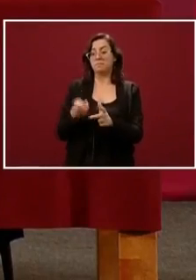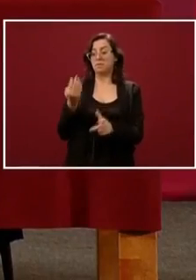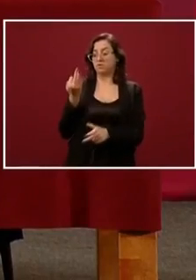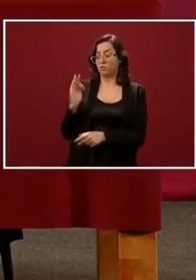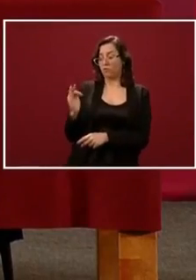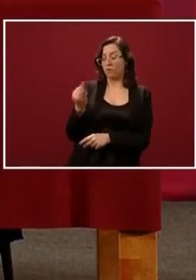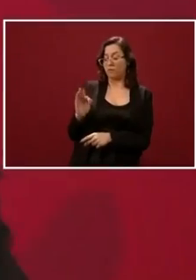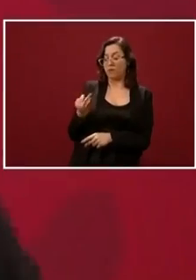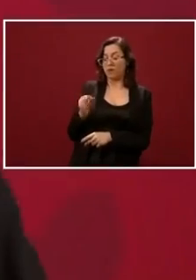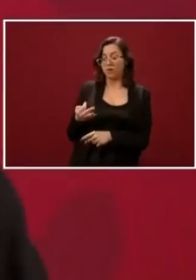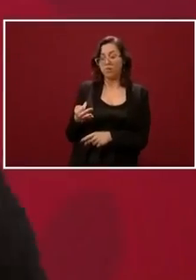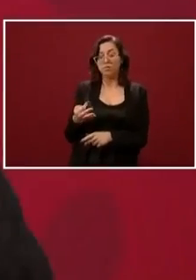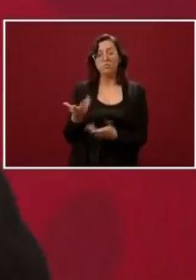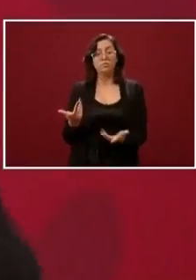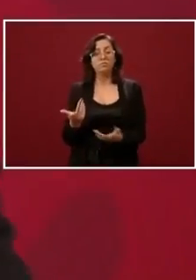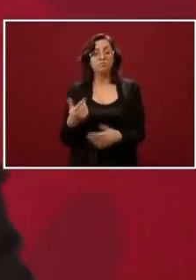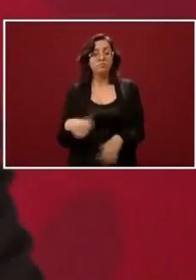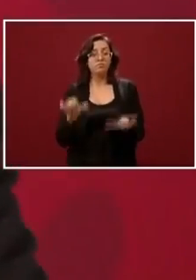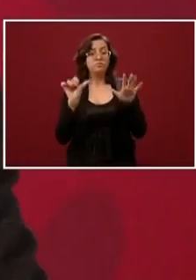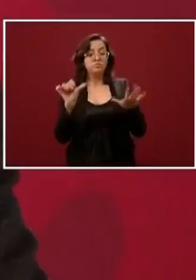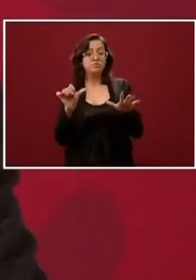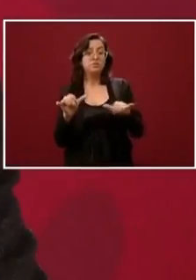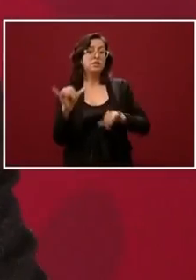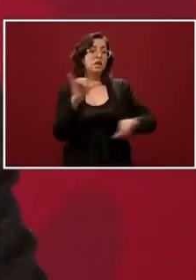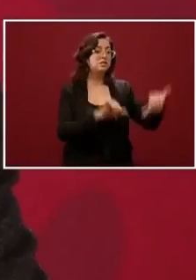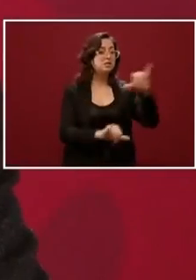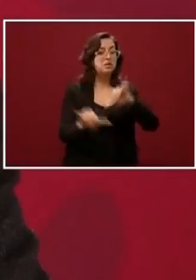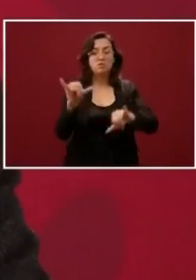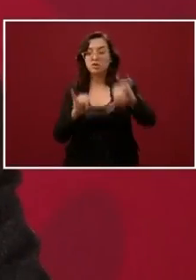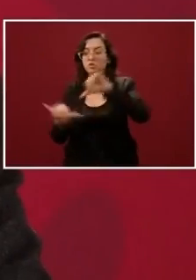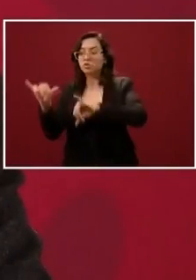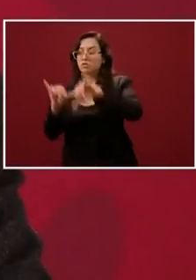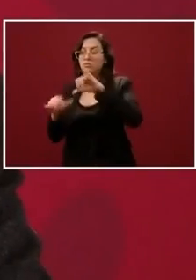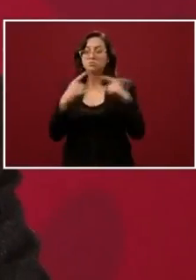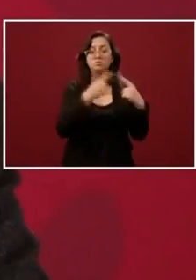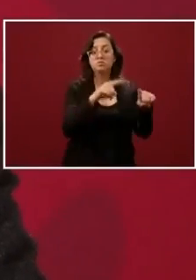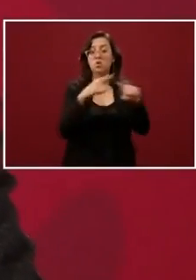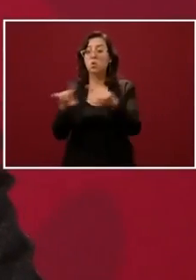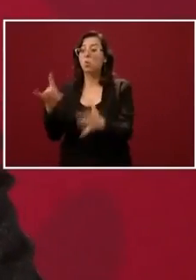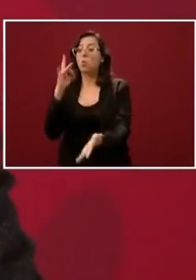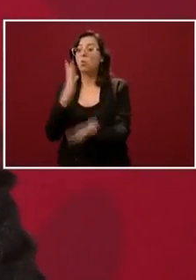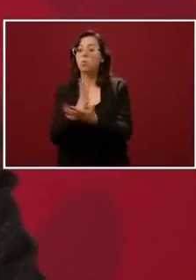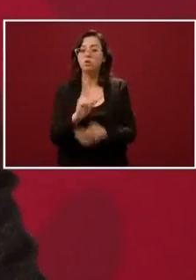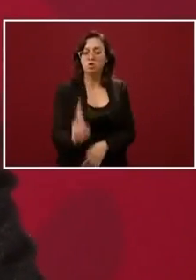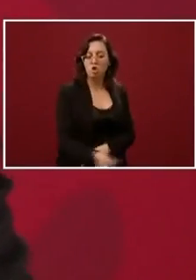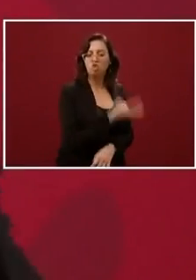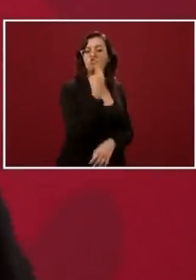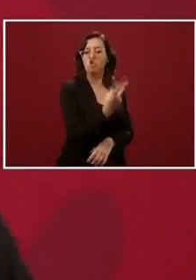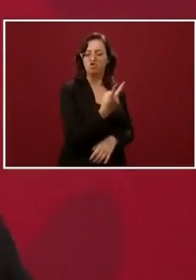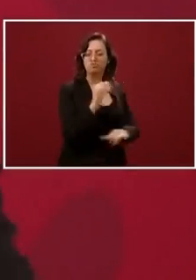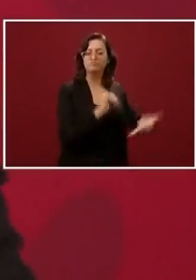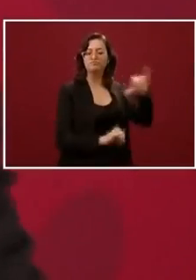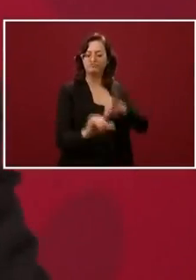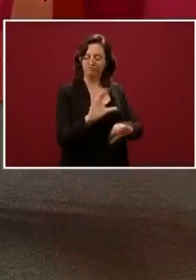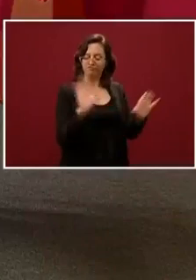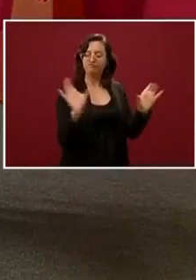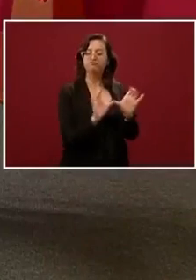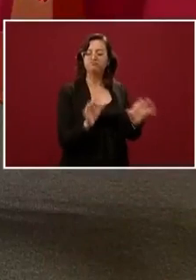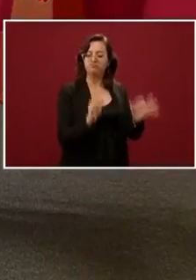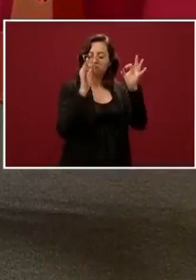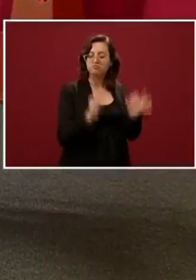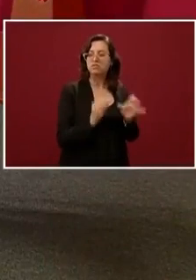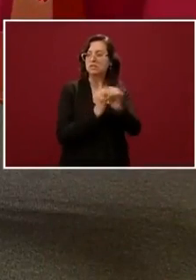febrero, solamente dos han demostrado tener la competencia técnica y satisfacer los estándares